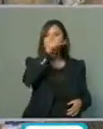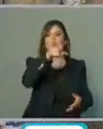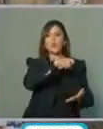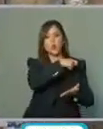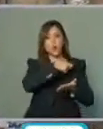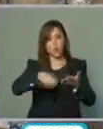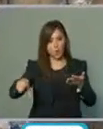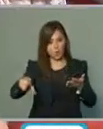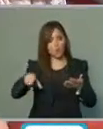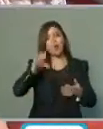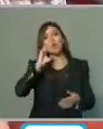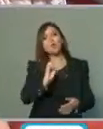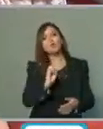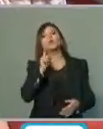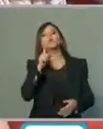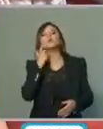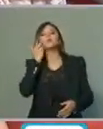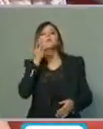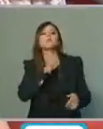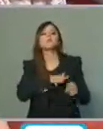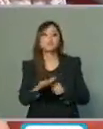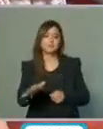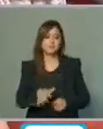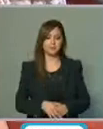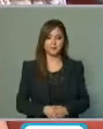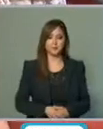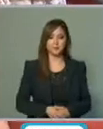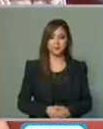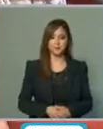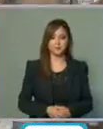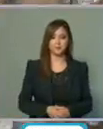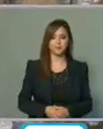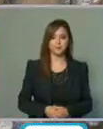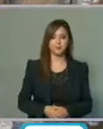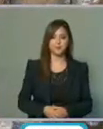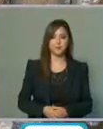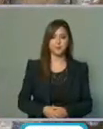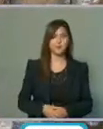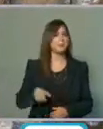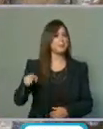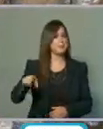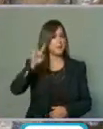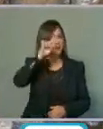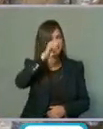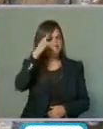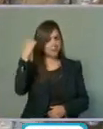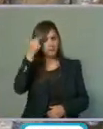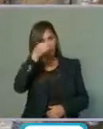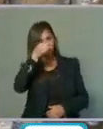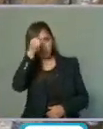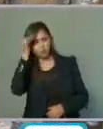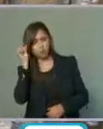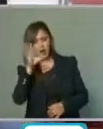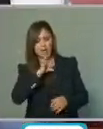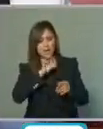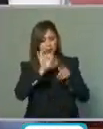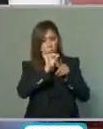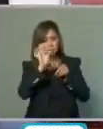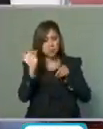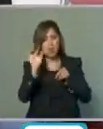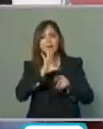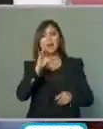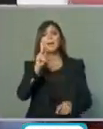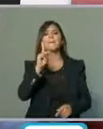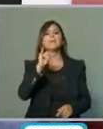comprar o el que vas a adquirir, ¿no? Claro. O sea, y entonces es fácil de aplicar. O sea, tiene un cepillito y como Tiene un dices. pincel.